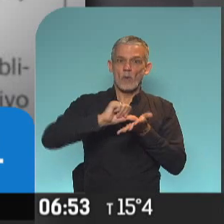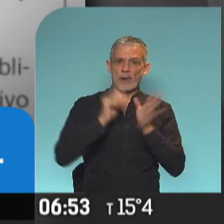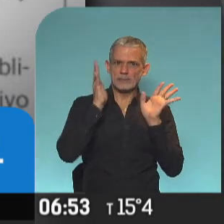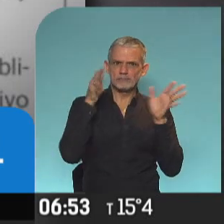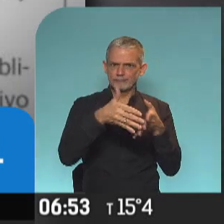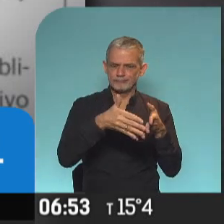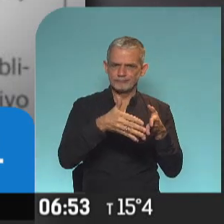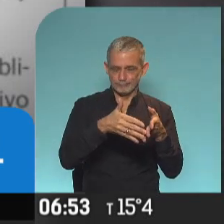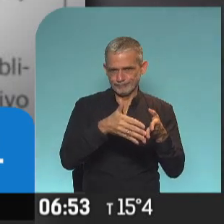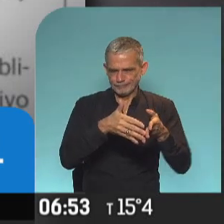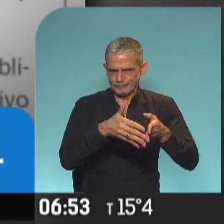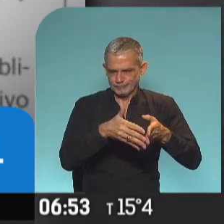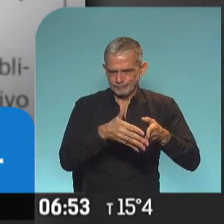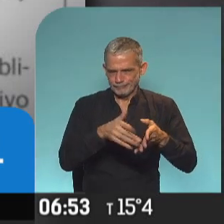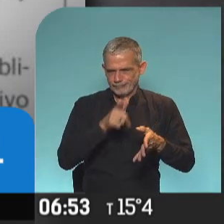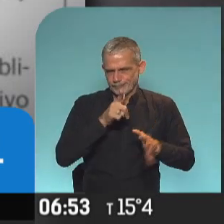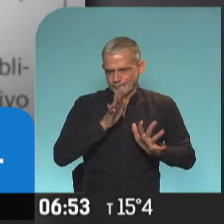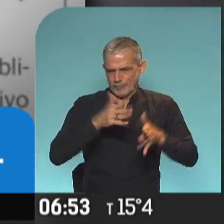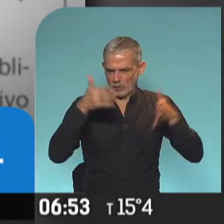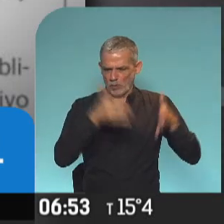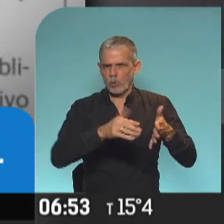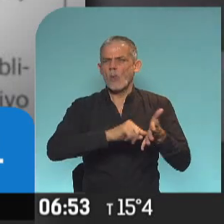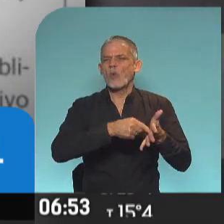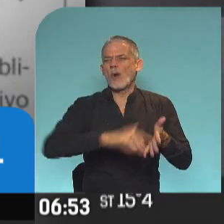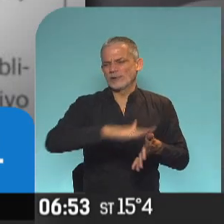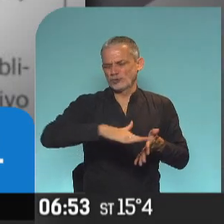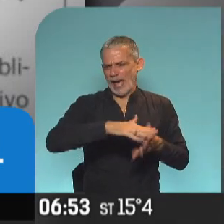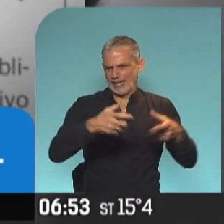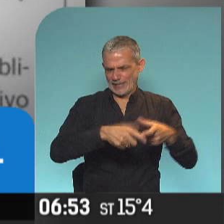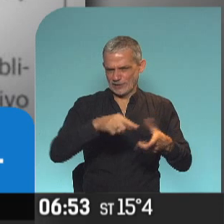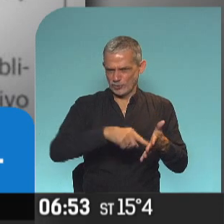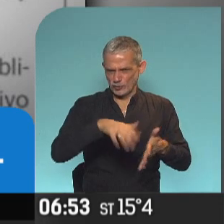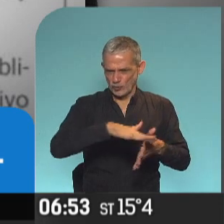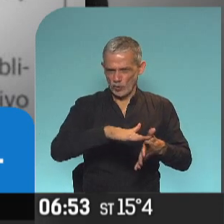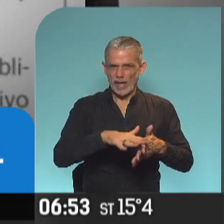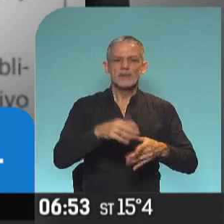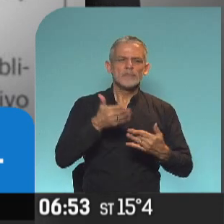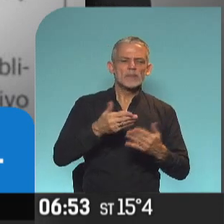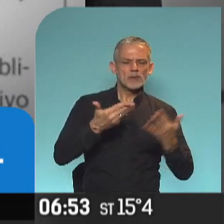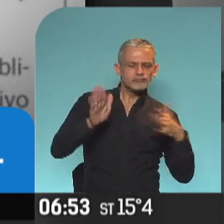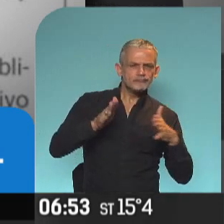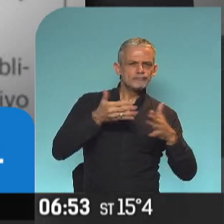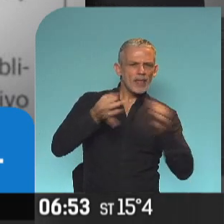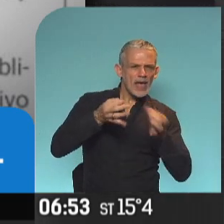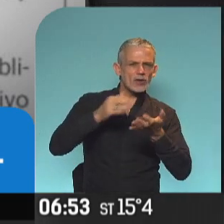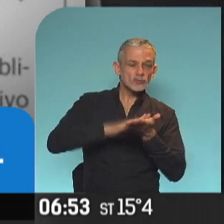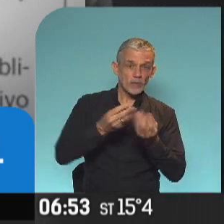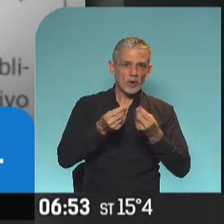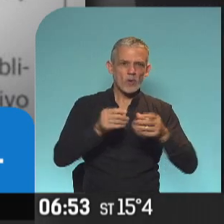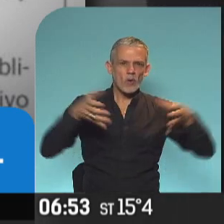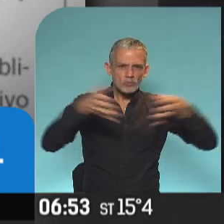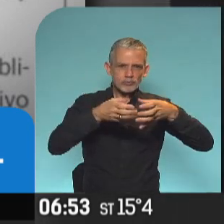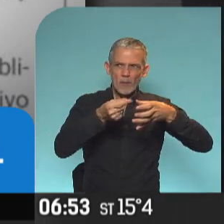claramente poniendo el acento precisamente en la ciudad de Buenos Aires. Piden reabrir el diálogo sobre la distribución de los